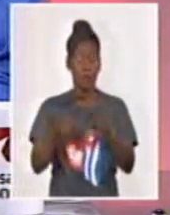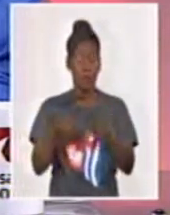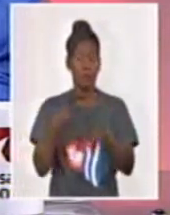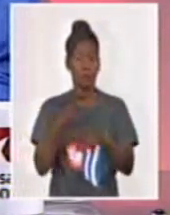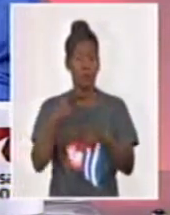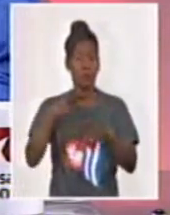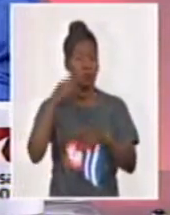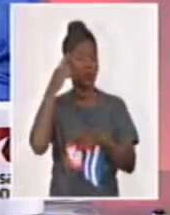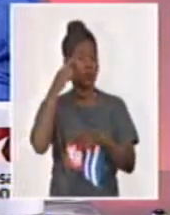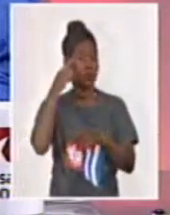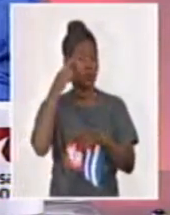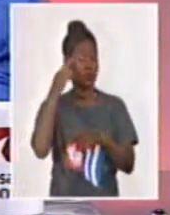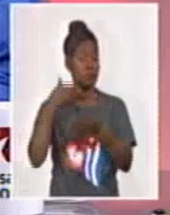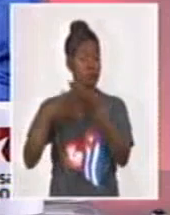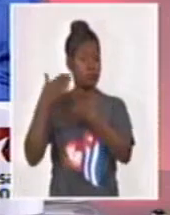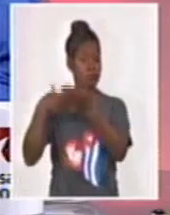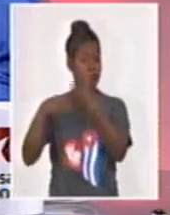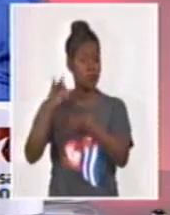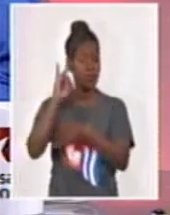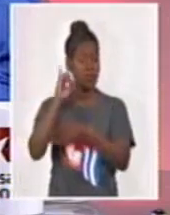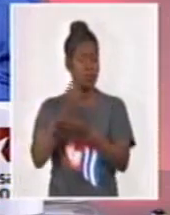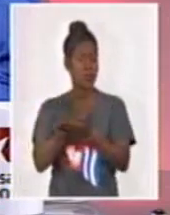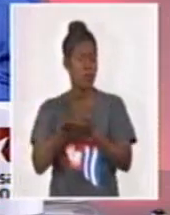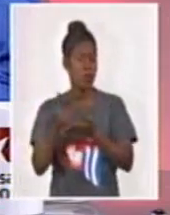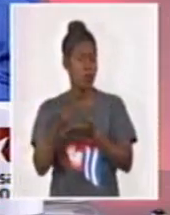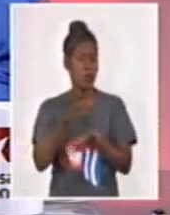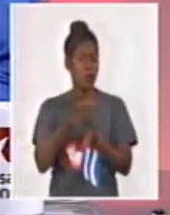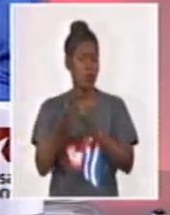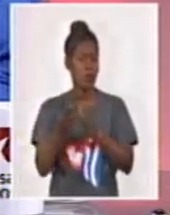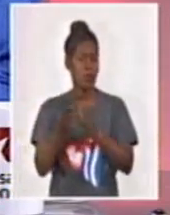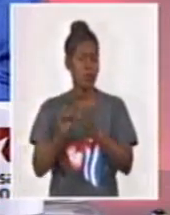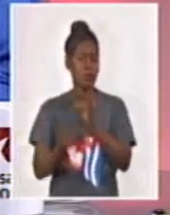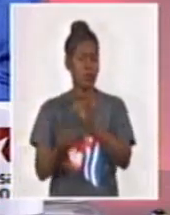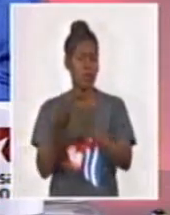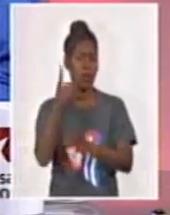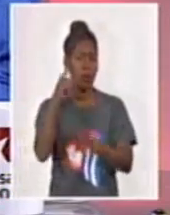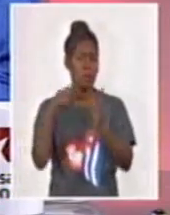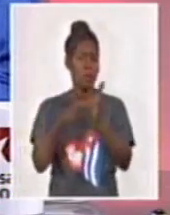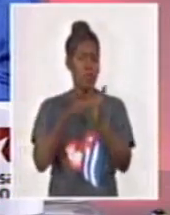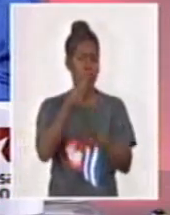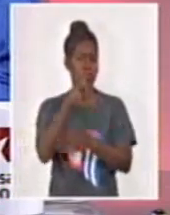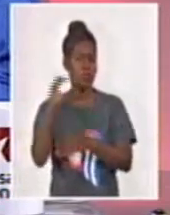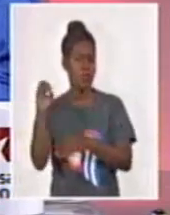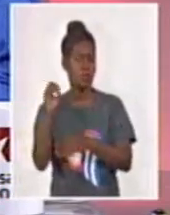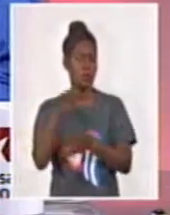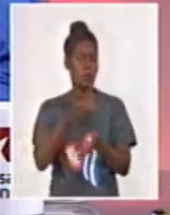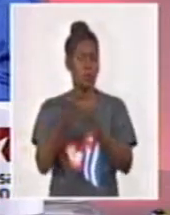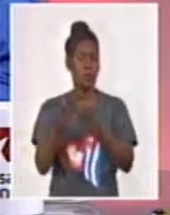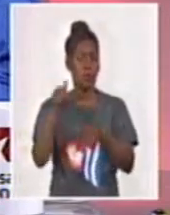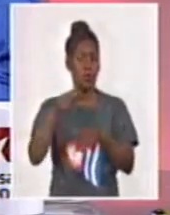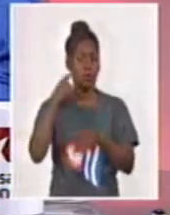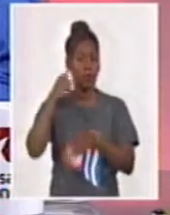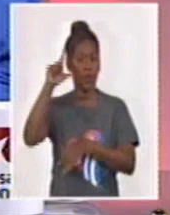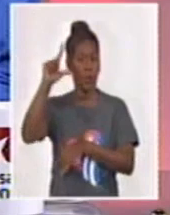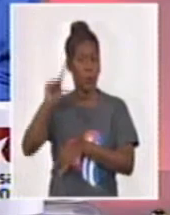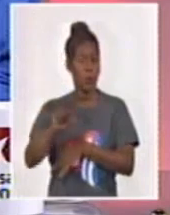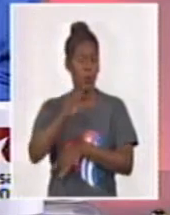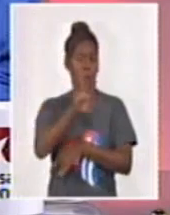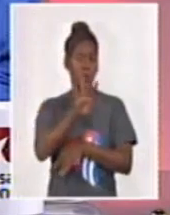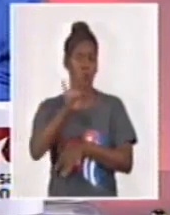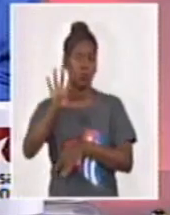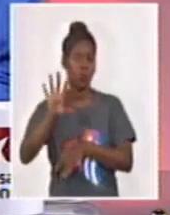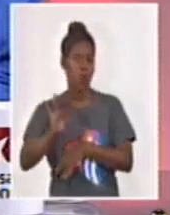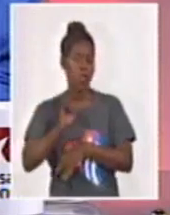que hace 7 semanas estábamos promediando sobre los 1.900 casos positivos en la ciudad y ahora estamos promediando sobre los 450